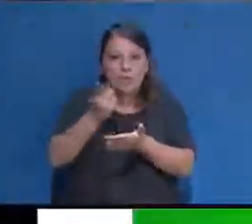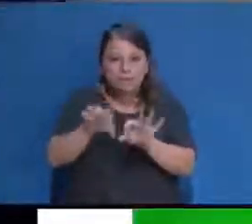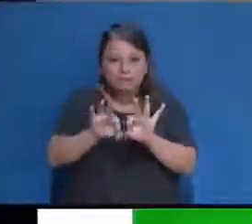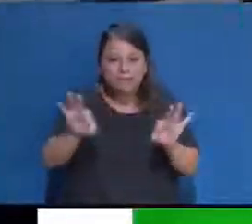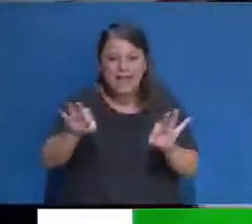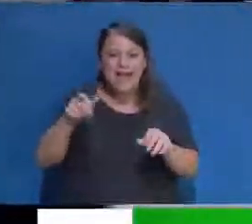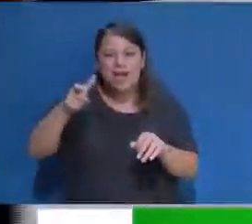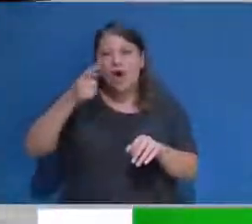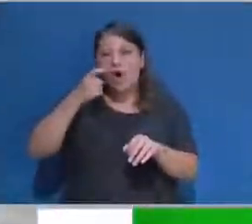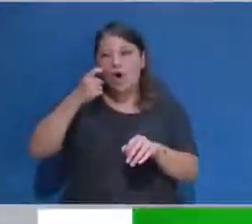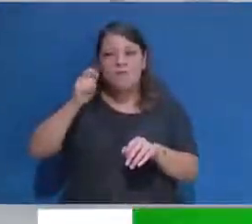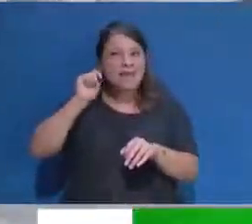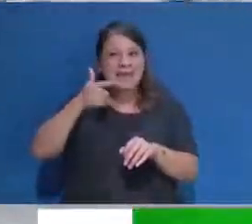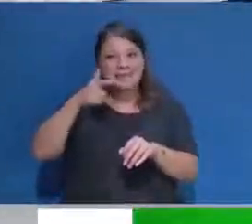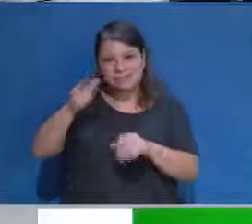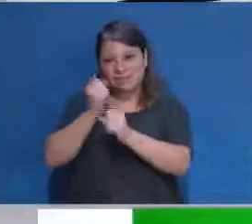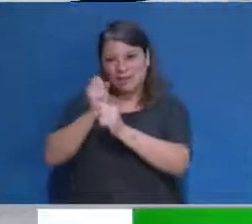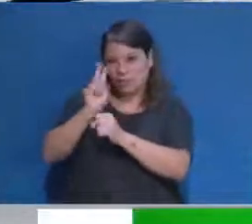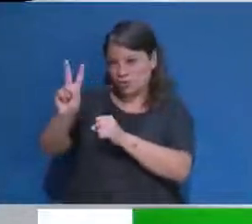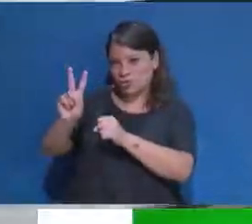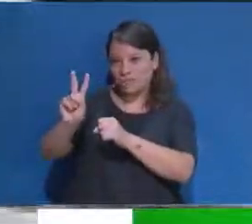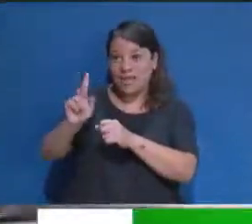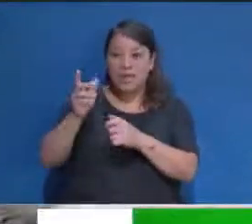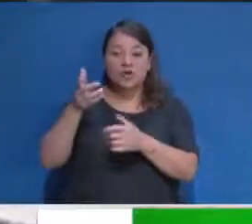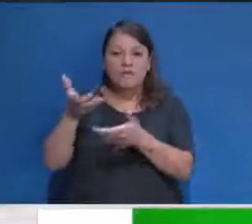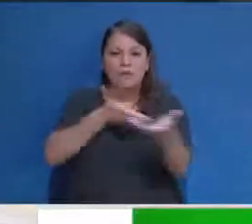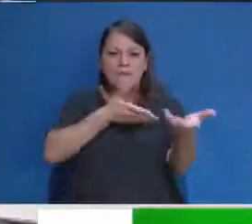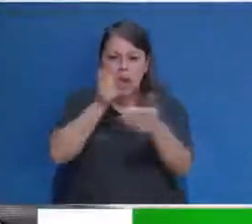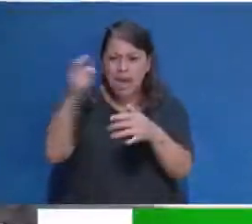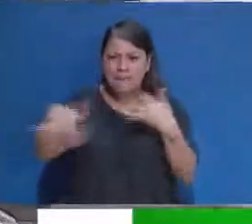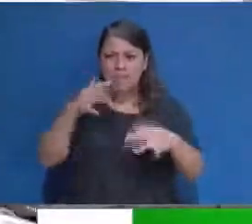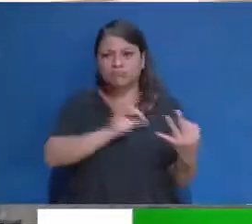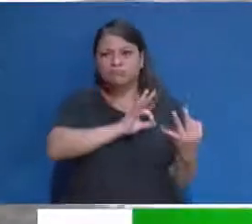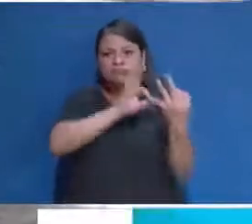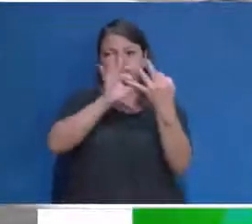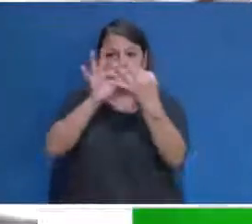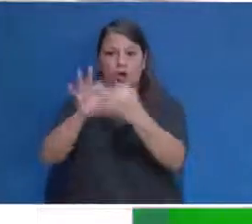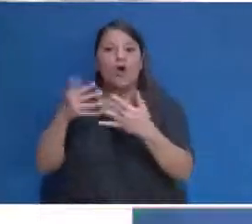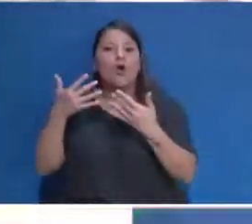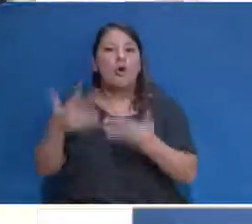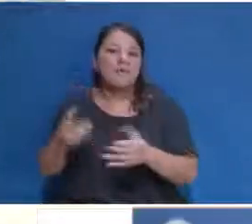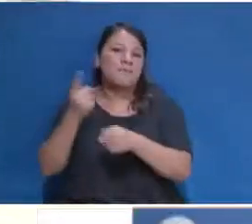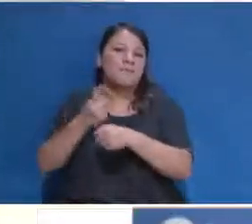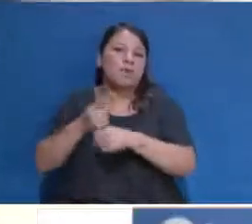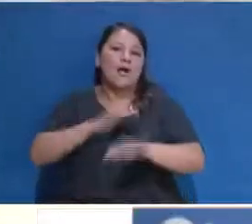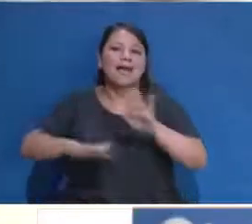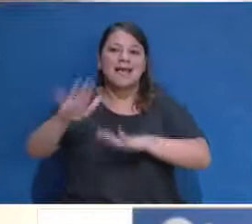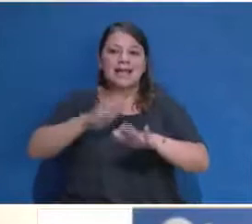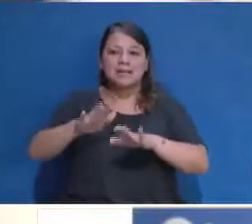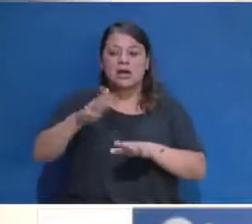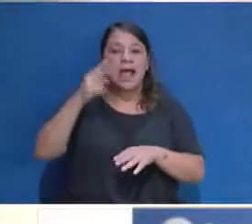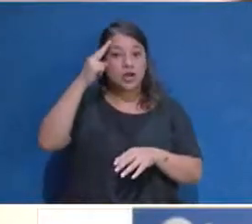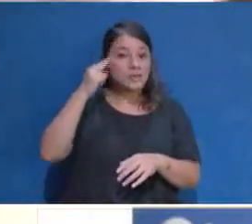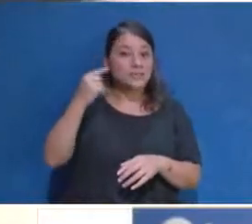acabe con gas ahí está haciendo esa actividad los bomberos llegaron inmediatamente obviamente que lo primero que hay que hacer es llamar al